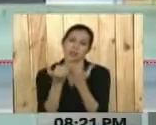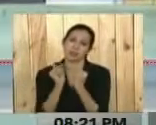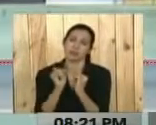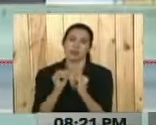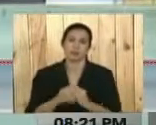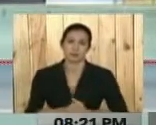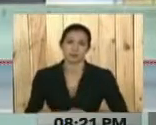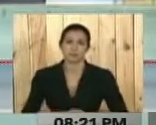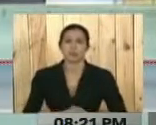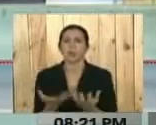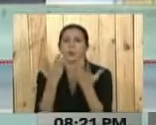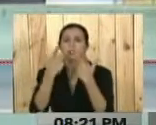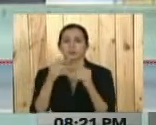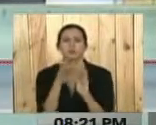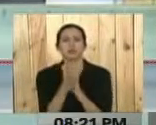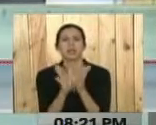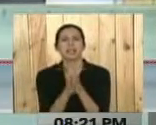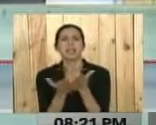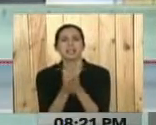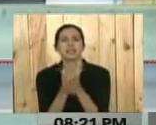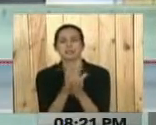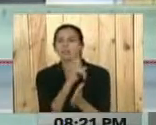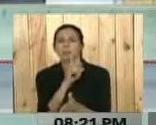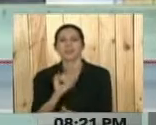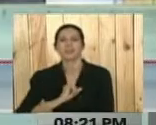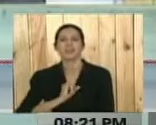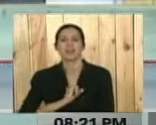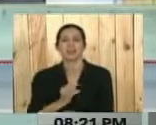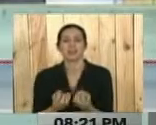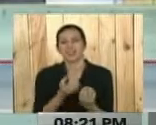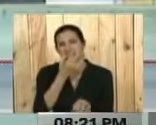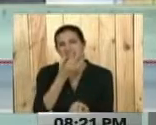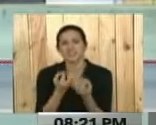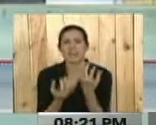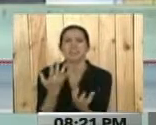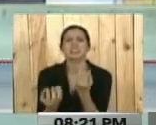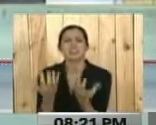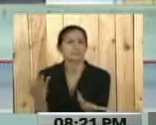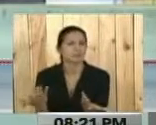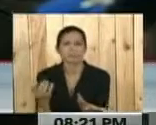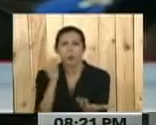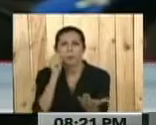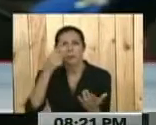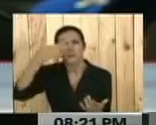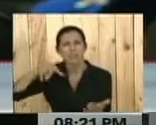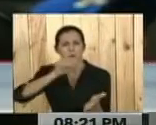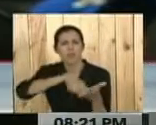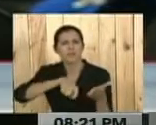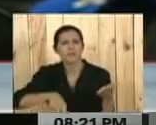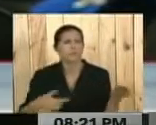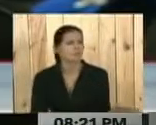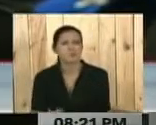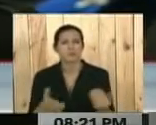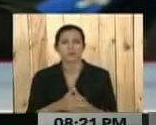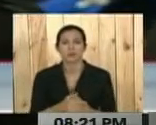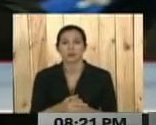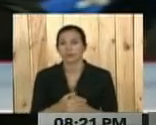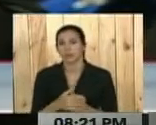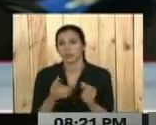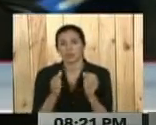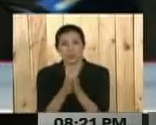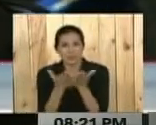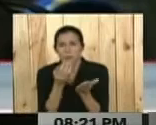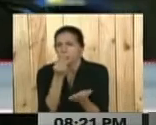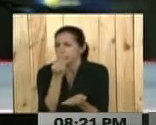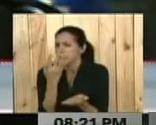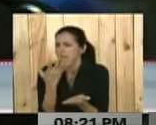libro El Jardín de las Identidades, de Héctor Díaz Polanco? Este libro, bellamente escrito,